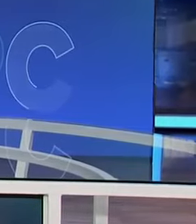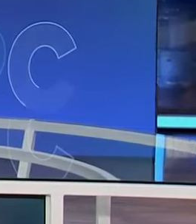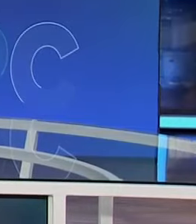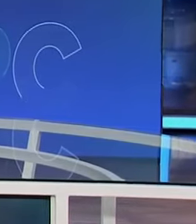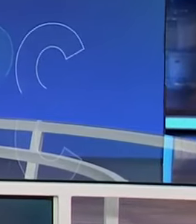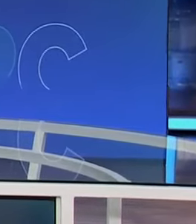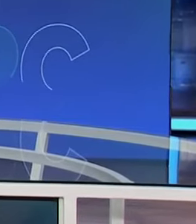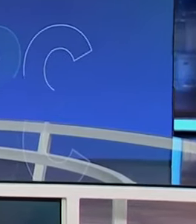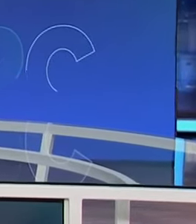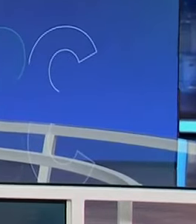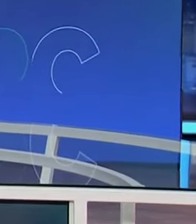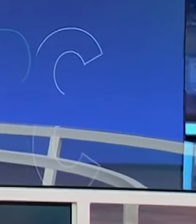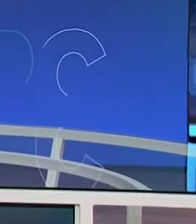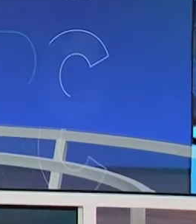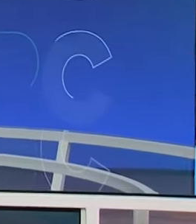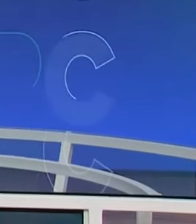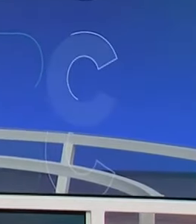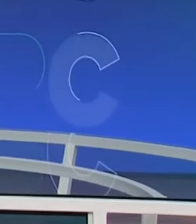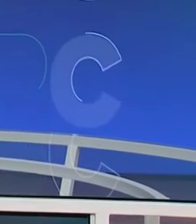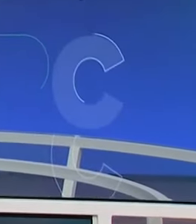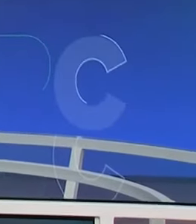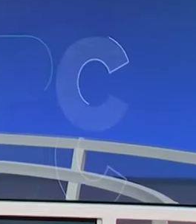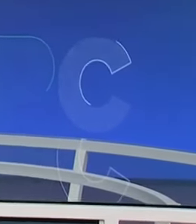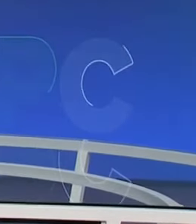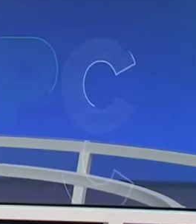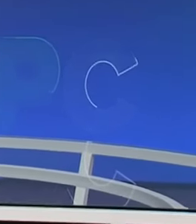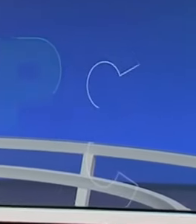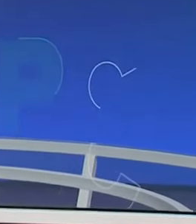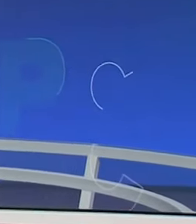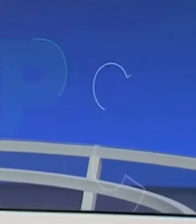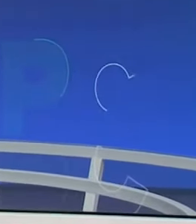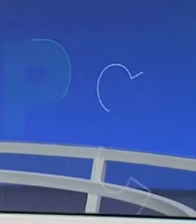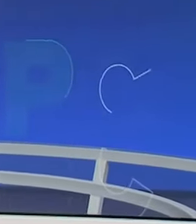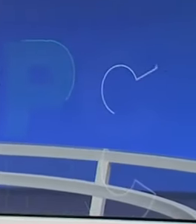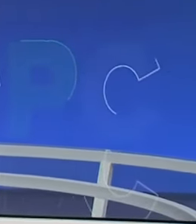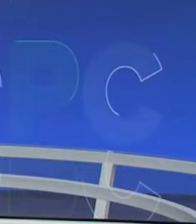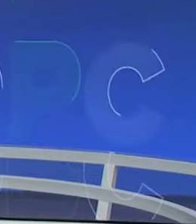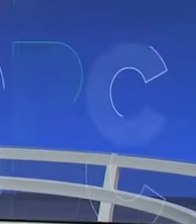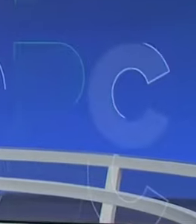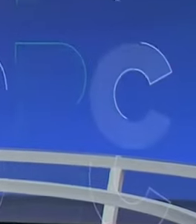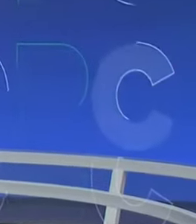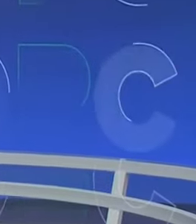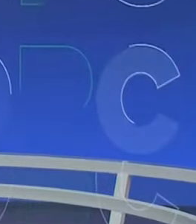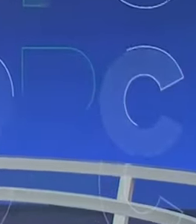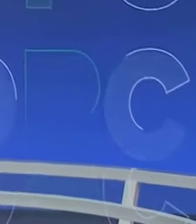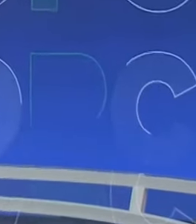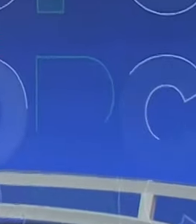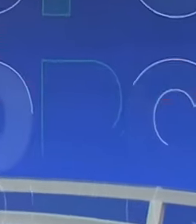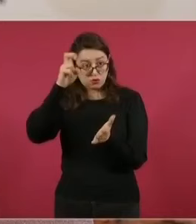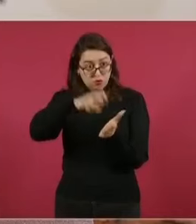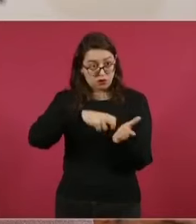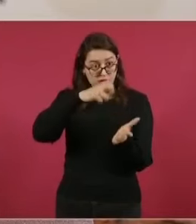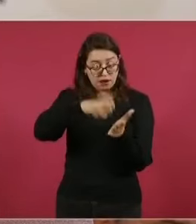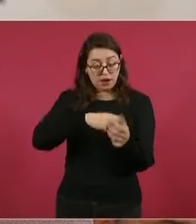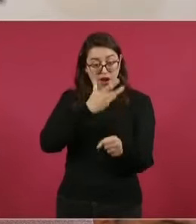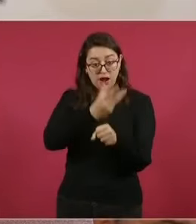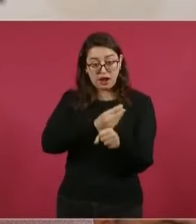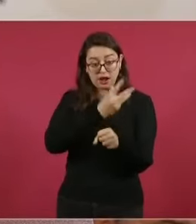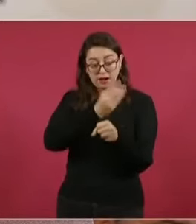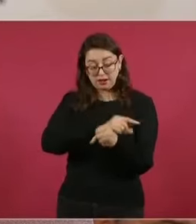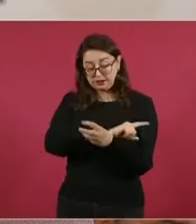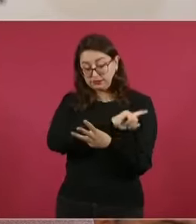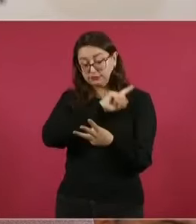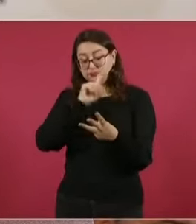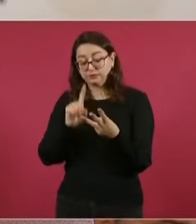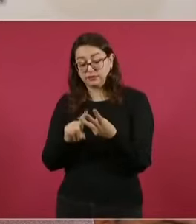De último momento, en la mañanera, el presidente López Obrador envió este mensaje a las personas con empleo formal en el país. Le